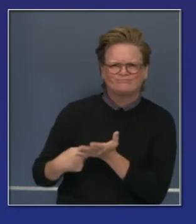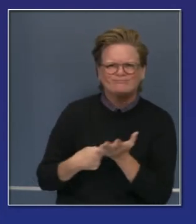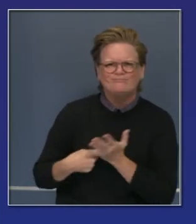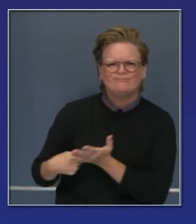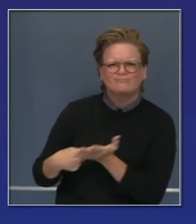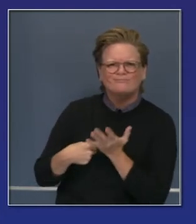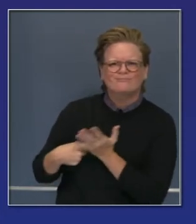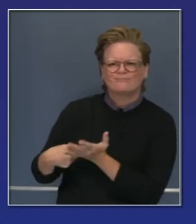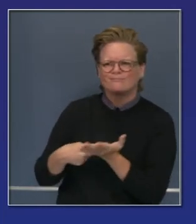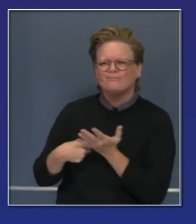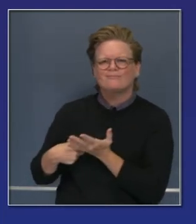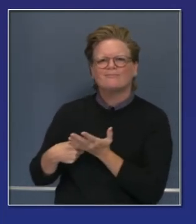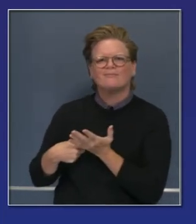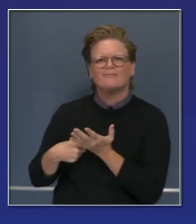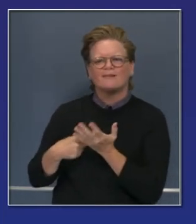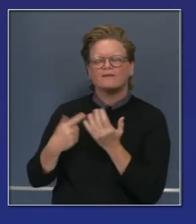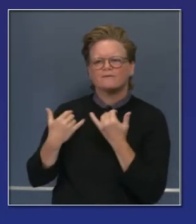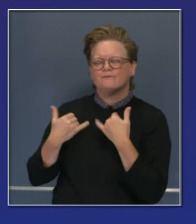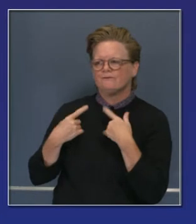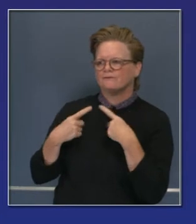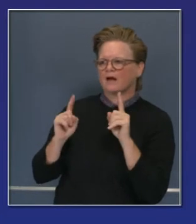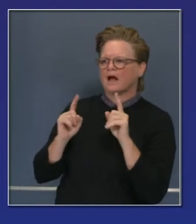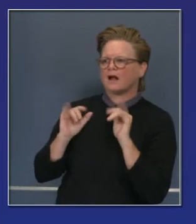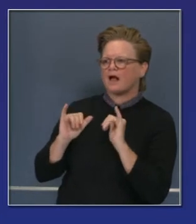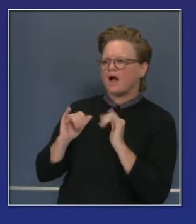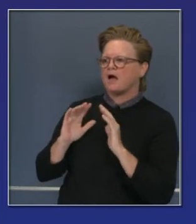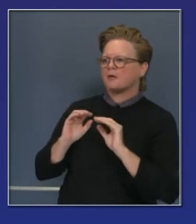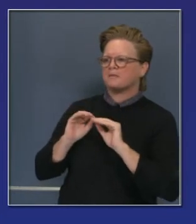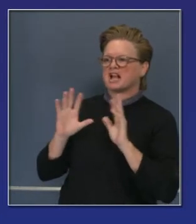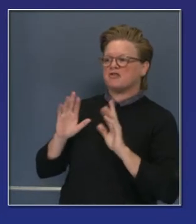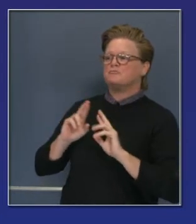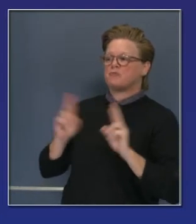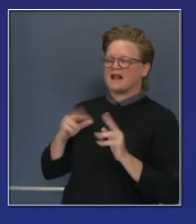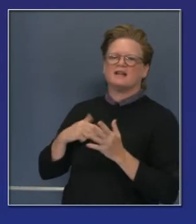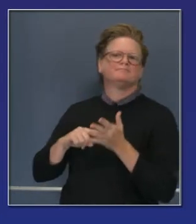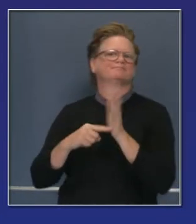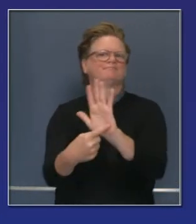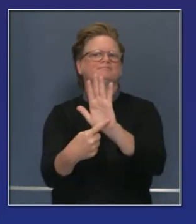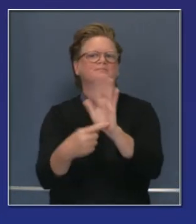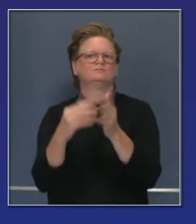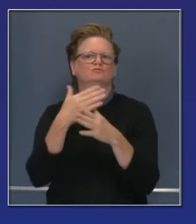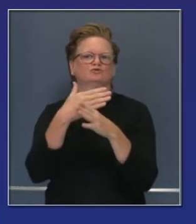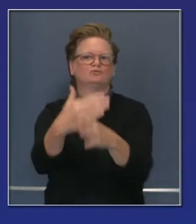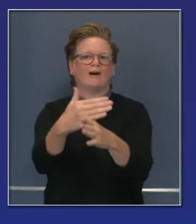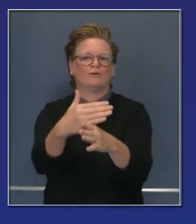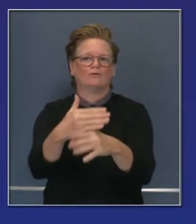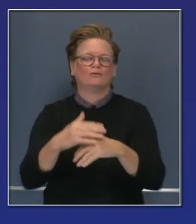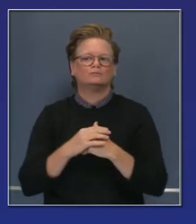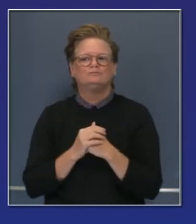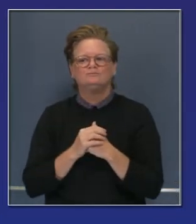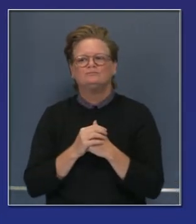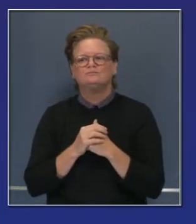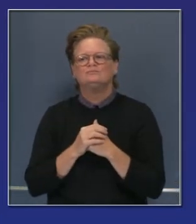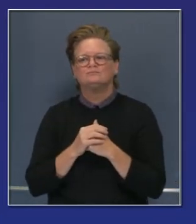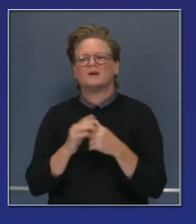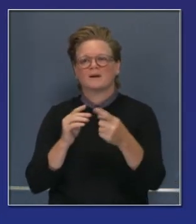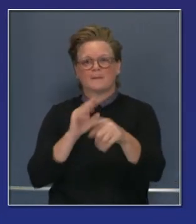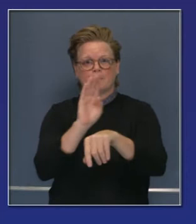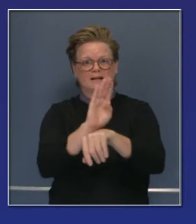con funcionarios locales y de las ciudades para dar claridad a la